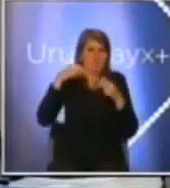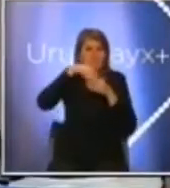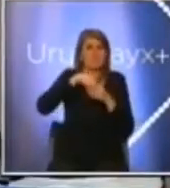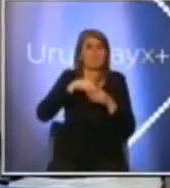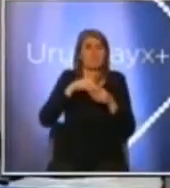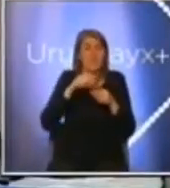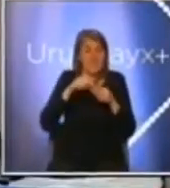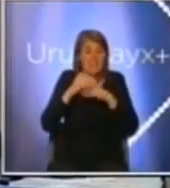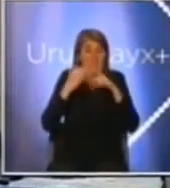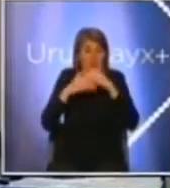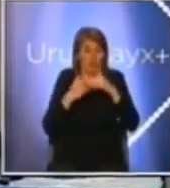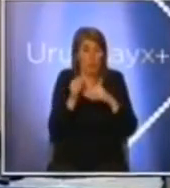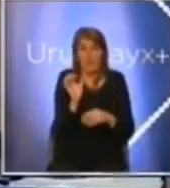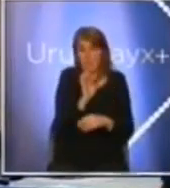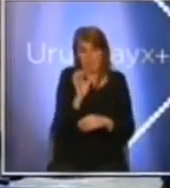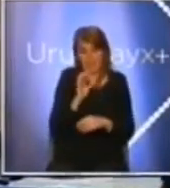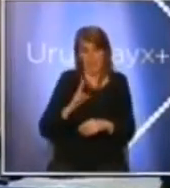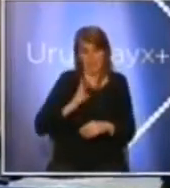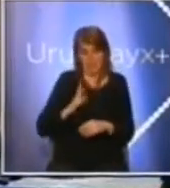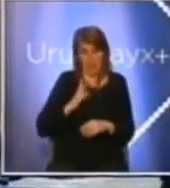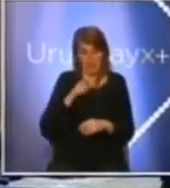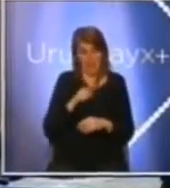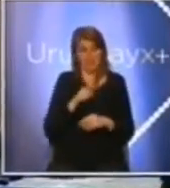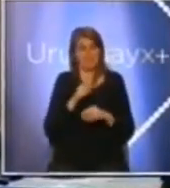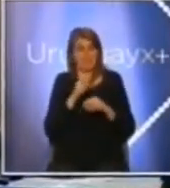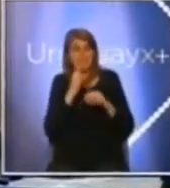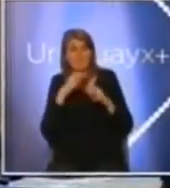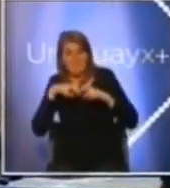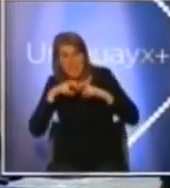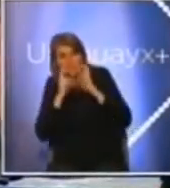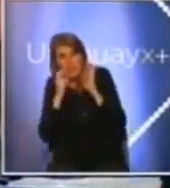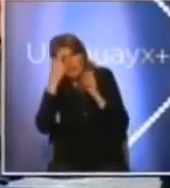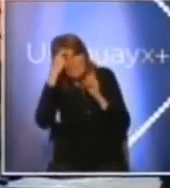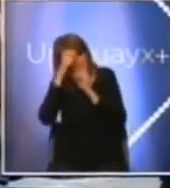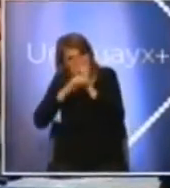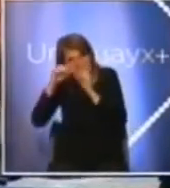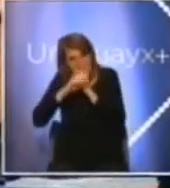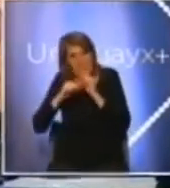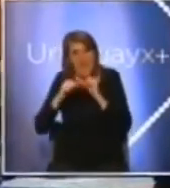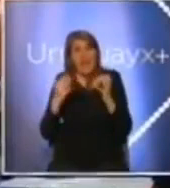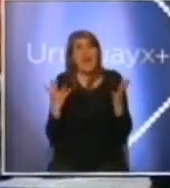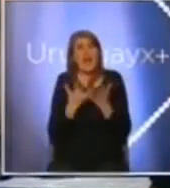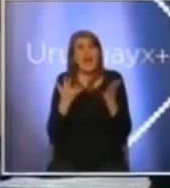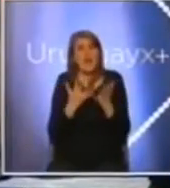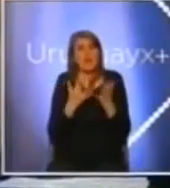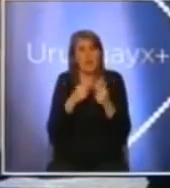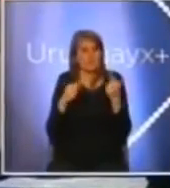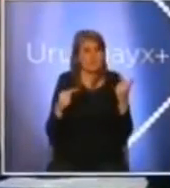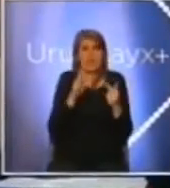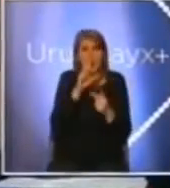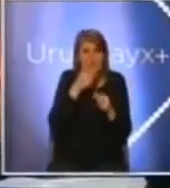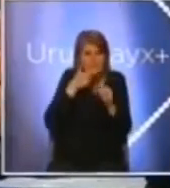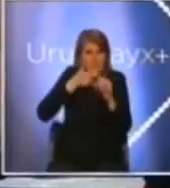Desarrolló esta empresa privada líneas de investigación científica y tecnológica que hoy conocemos como el transistor, el láser,